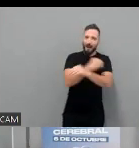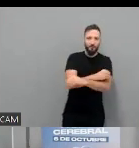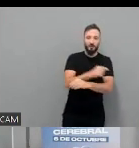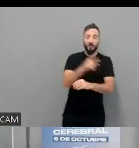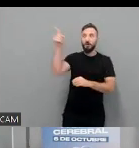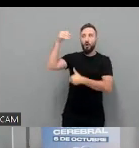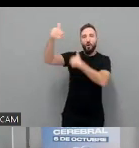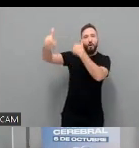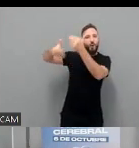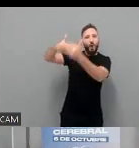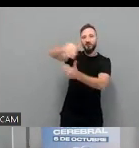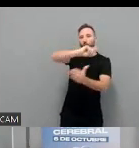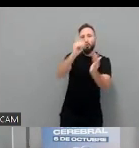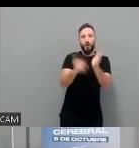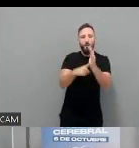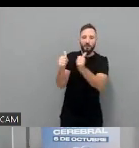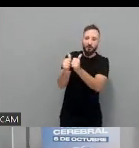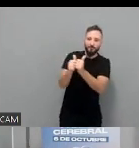y siempre que se necesite.